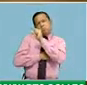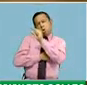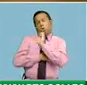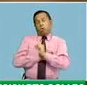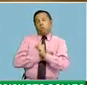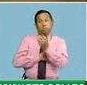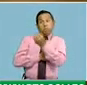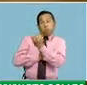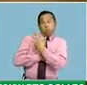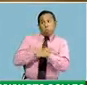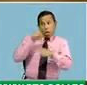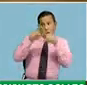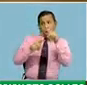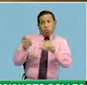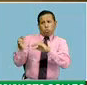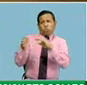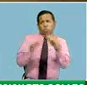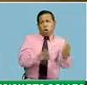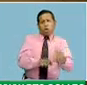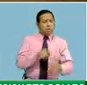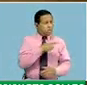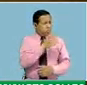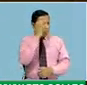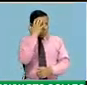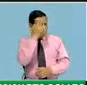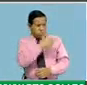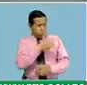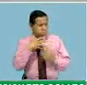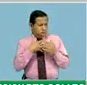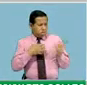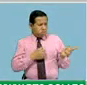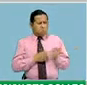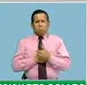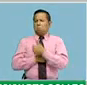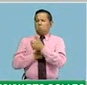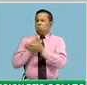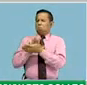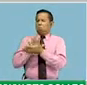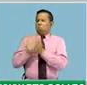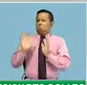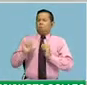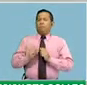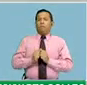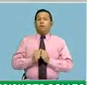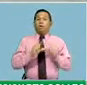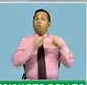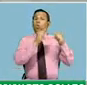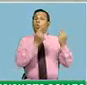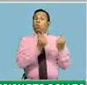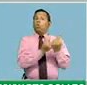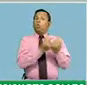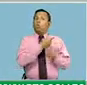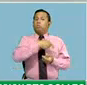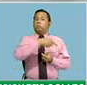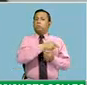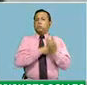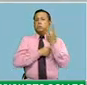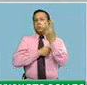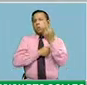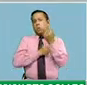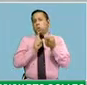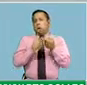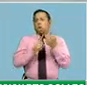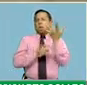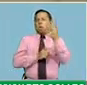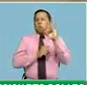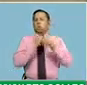que se han muerto, pero no lo dimente. ¿Que no tiene miedo? No. Pero los encontramos allí, andan en grupos, son de entre 12 y 18